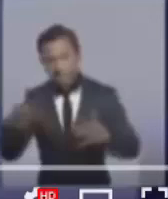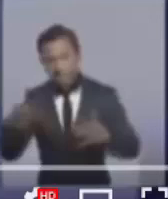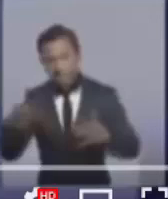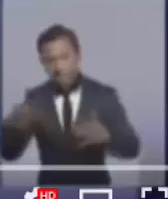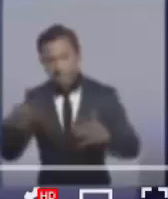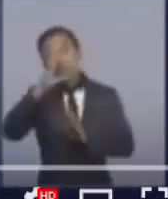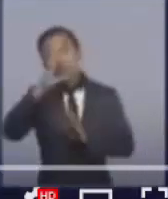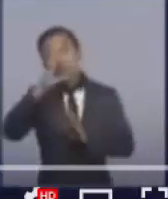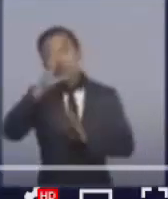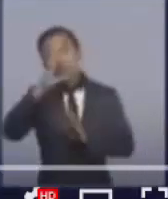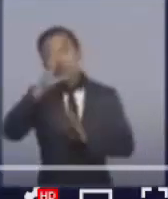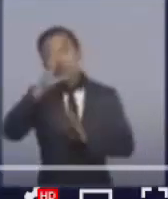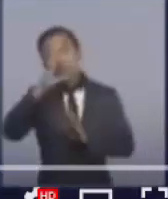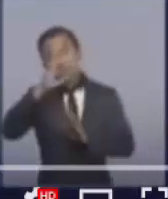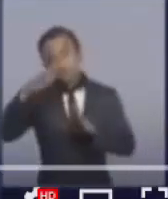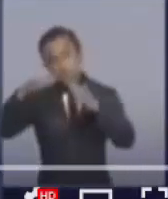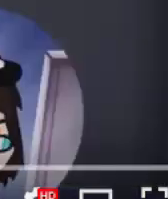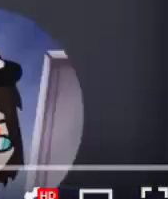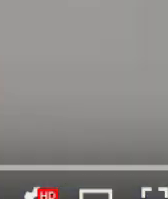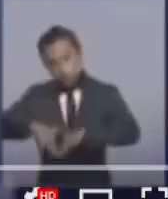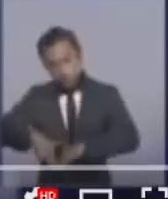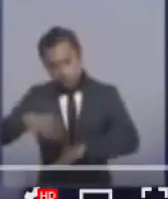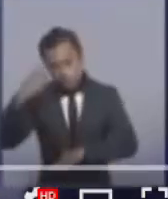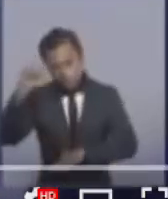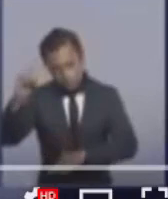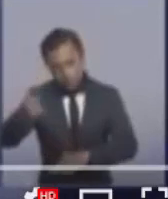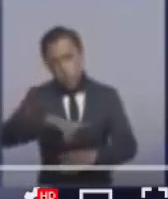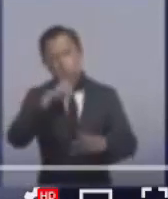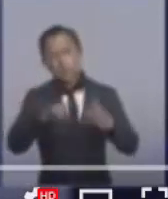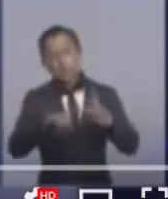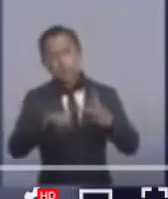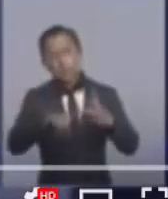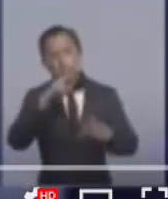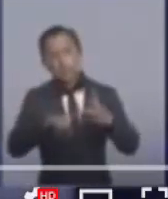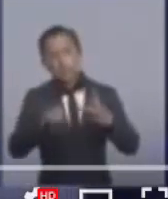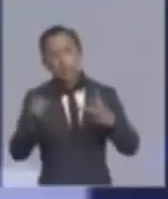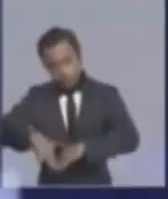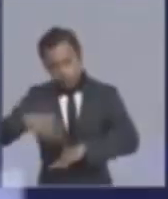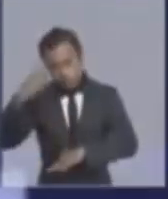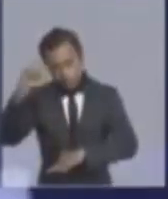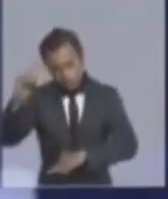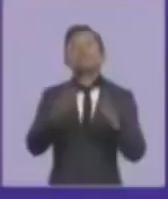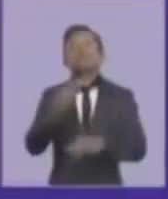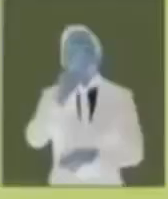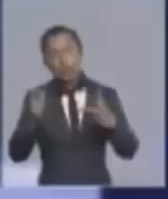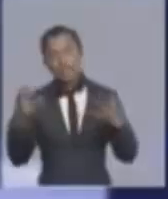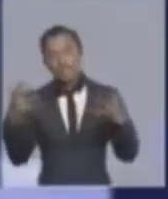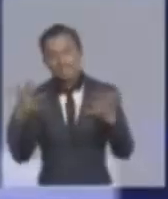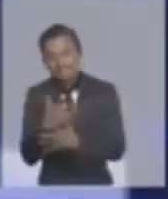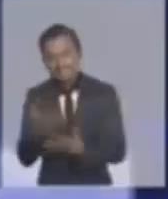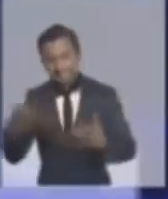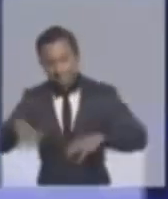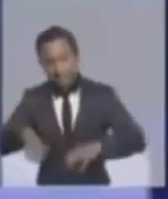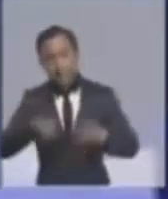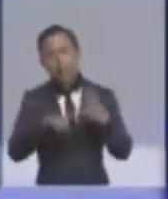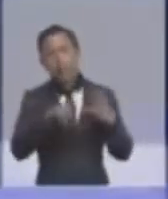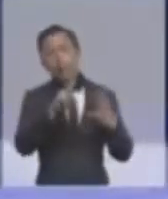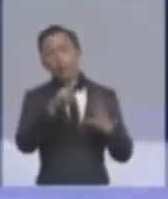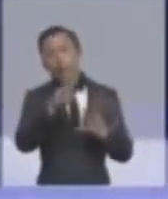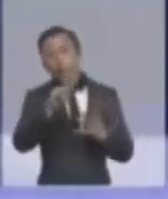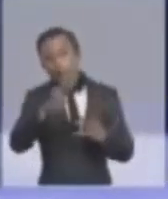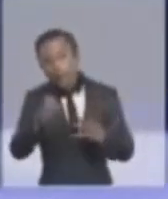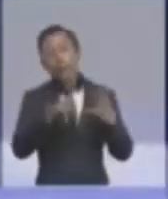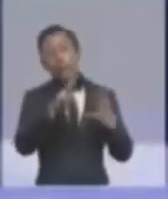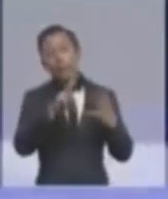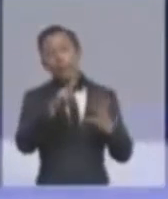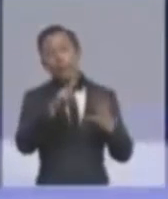Dani, gracias por incluirme en tu pod. Muchas gracias. Cuatro. Vale, ahí va. Pongo a tu jefa en 4, 5.